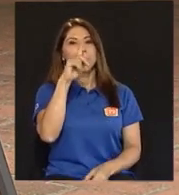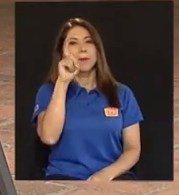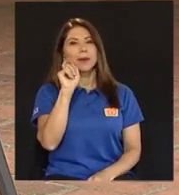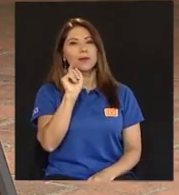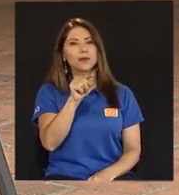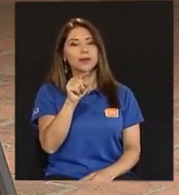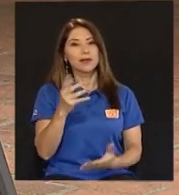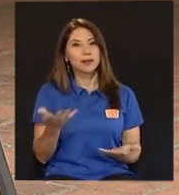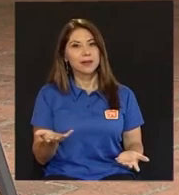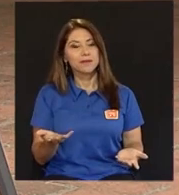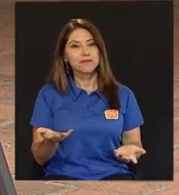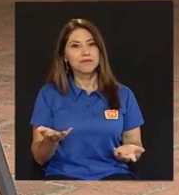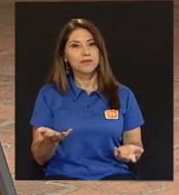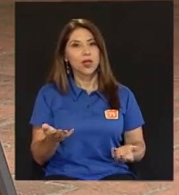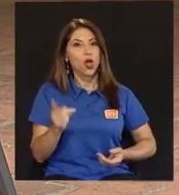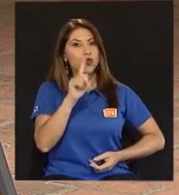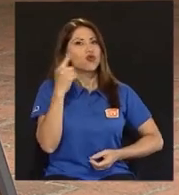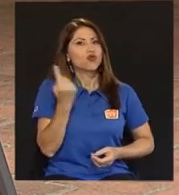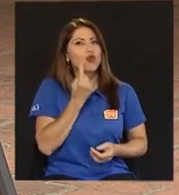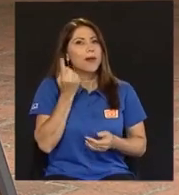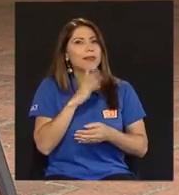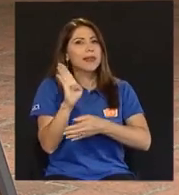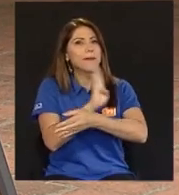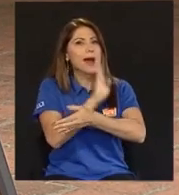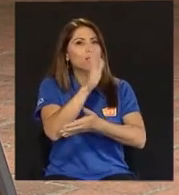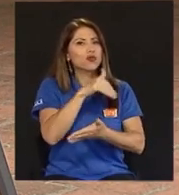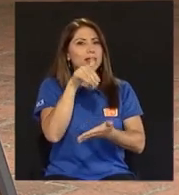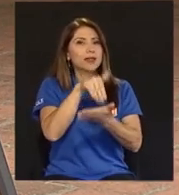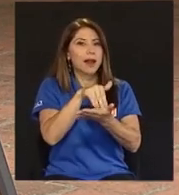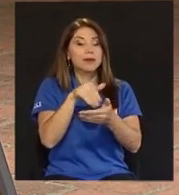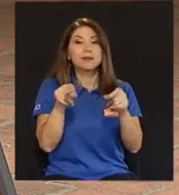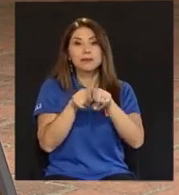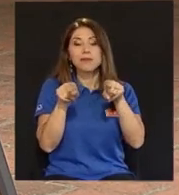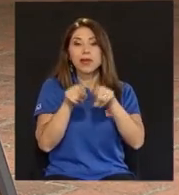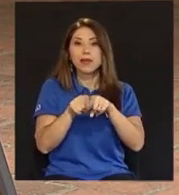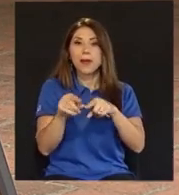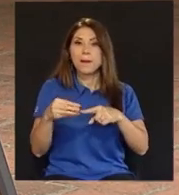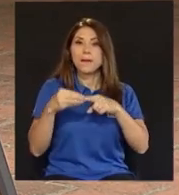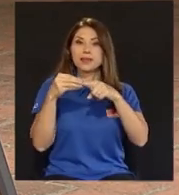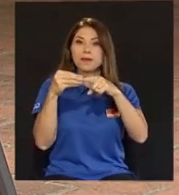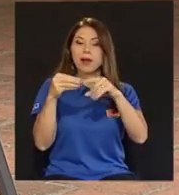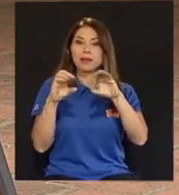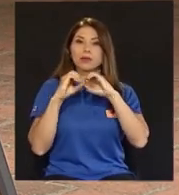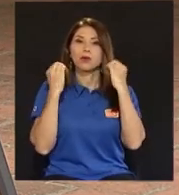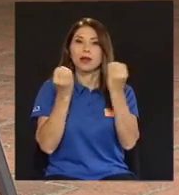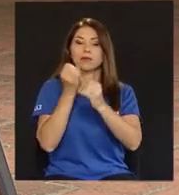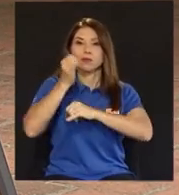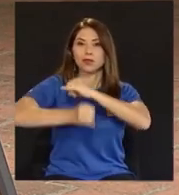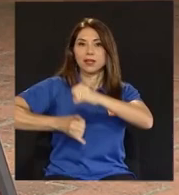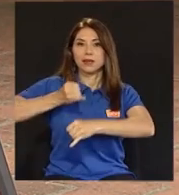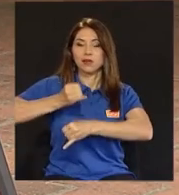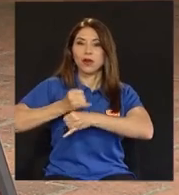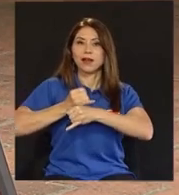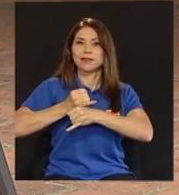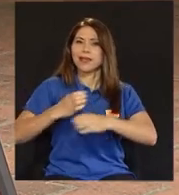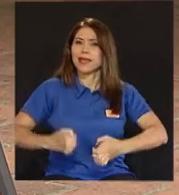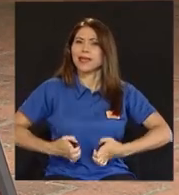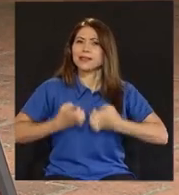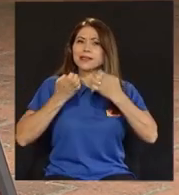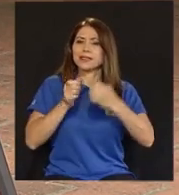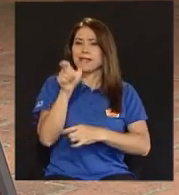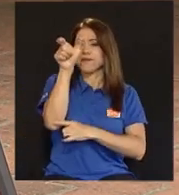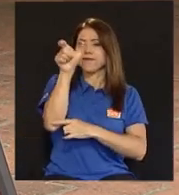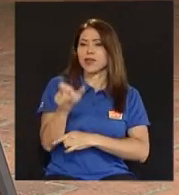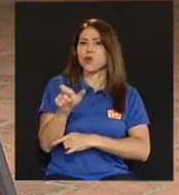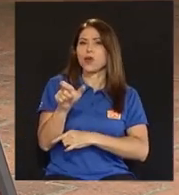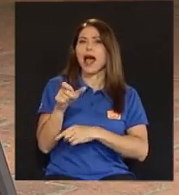Quiero preguntarles, no solo en los bancos centrales, sino en los principales organismos internacionales, existe la figura del